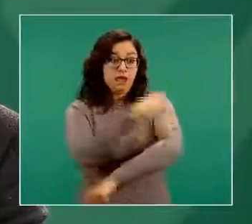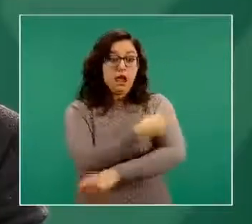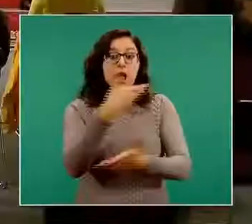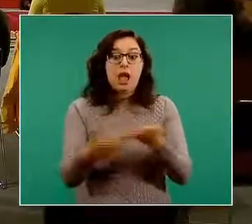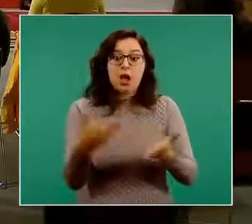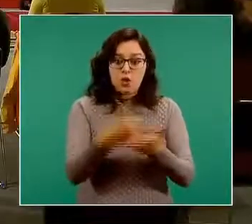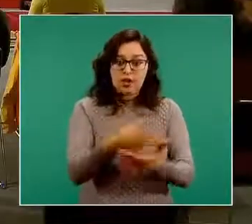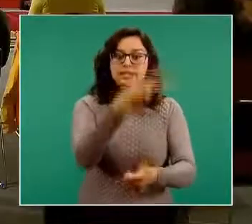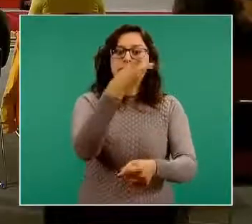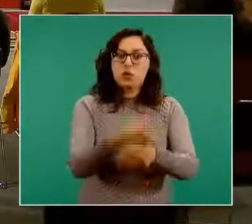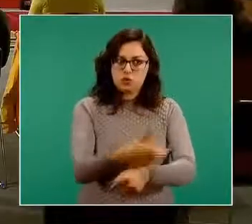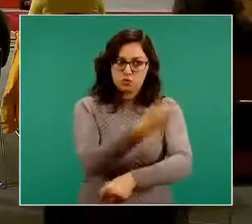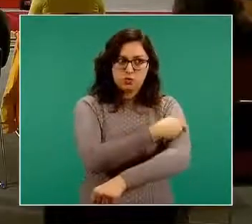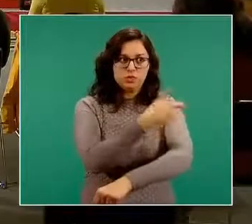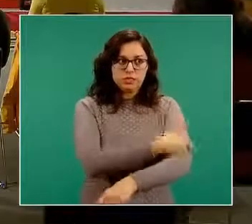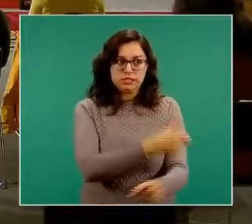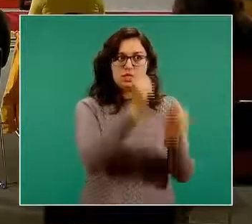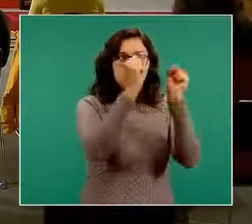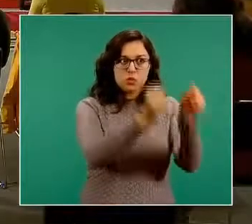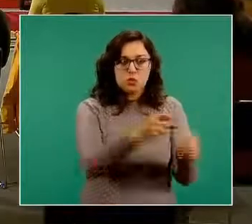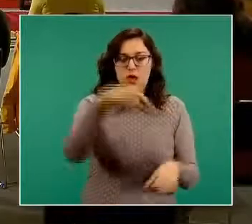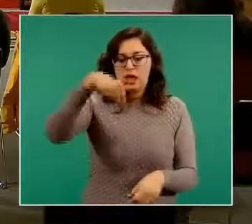Y en la Ciudad de México permanecerán